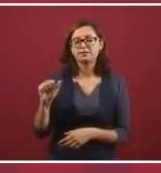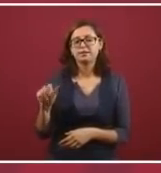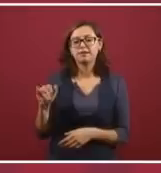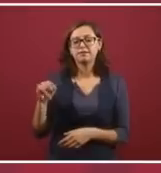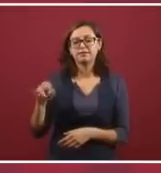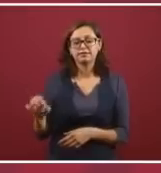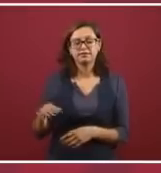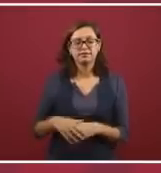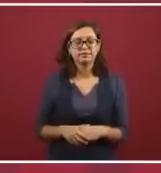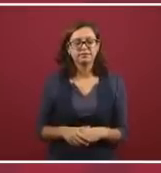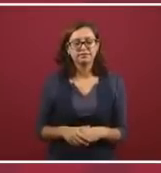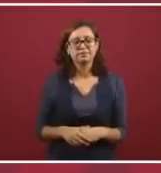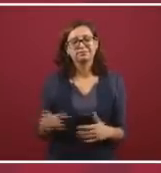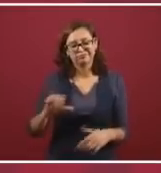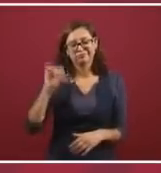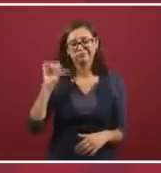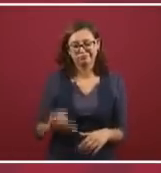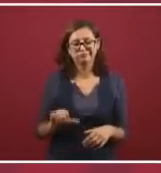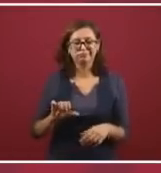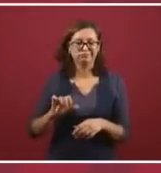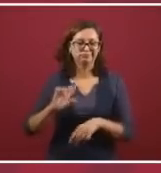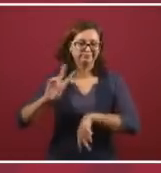Y vamos hoy allá,